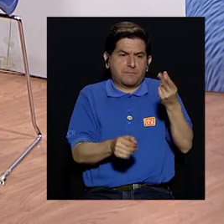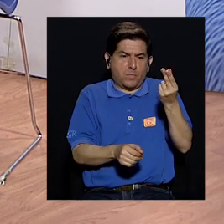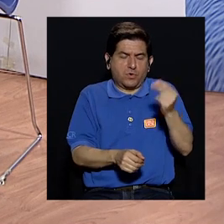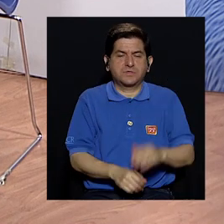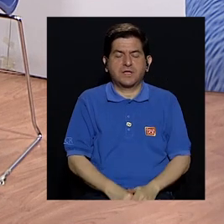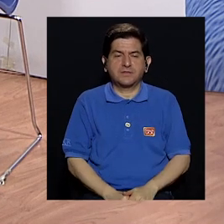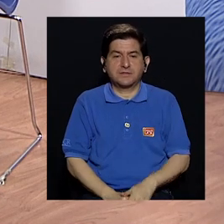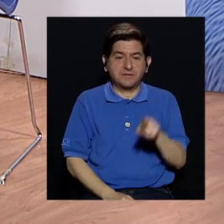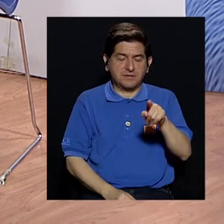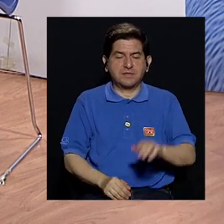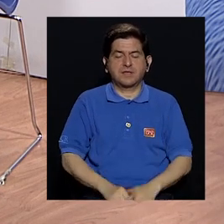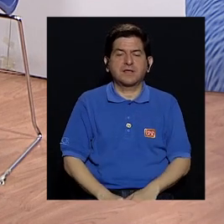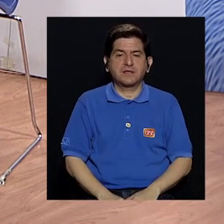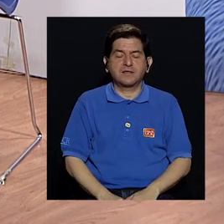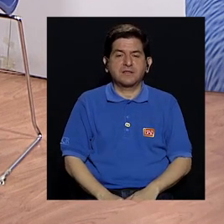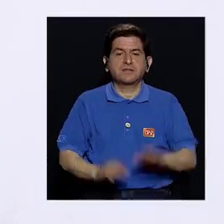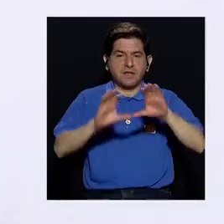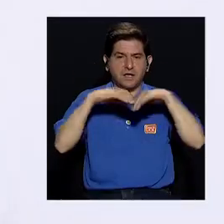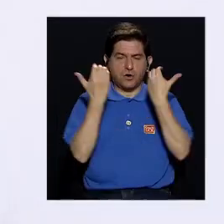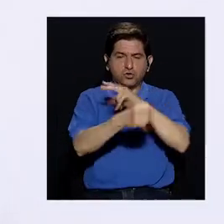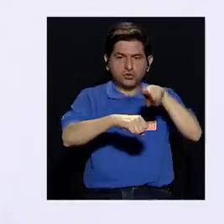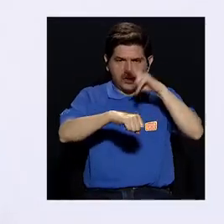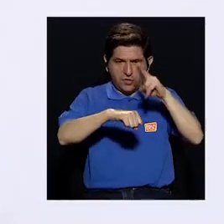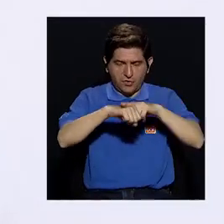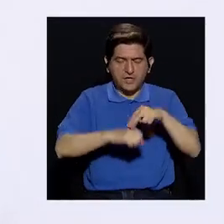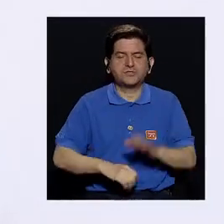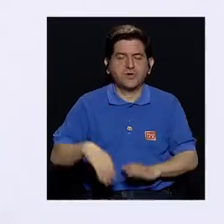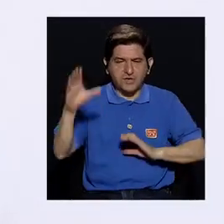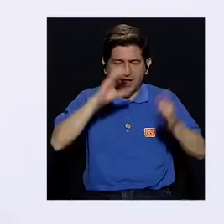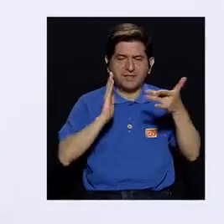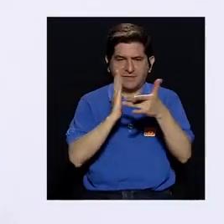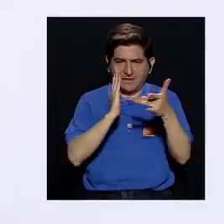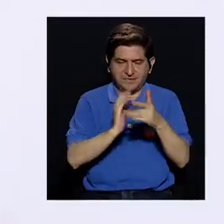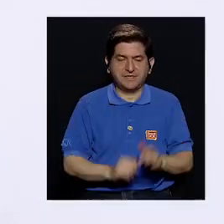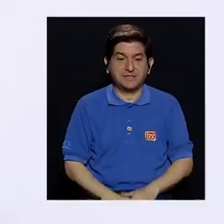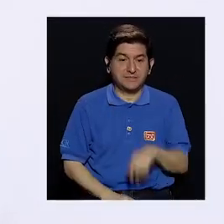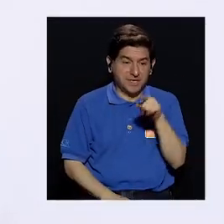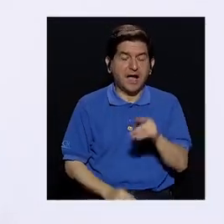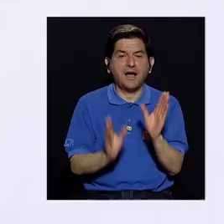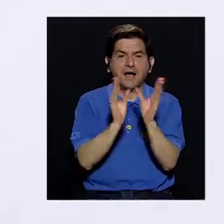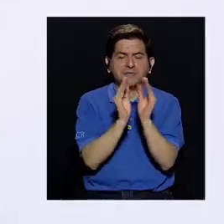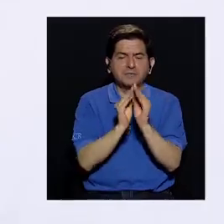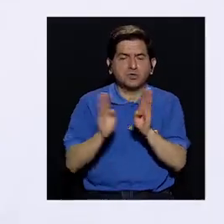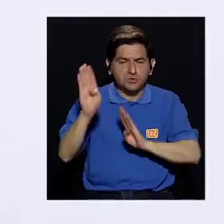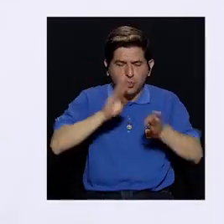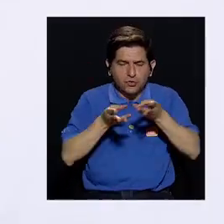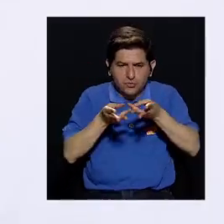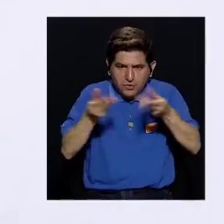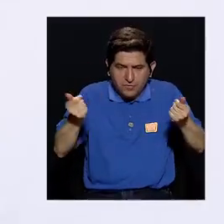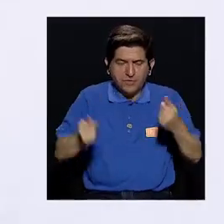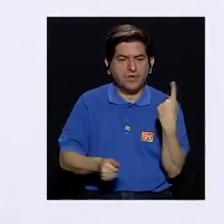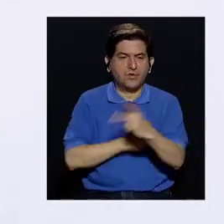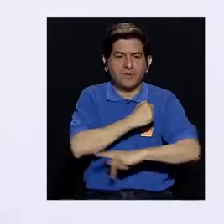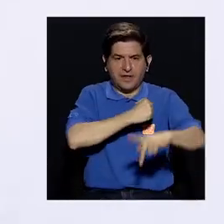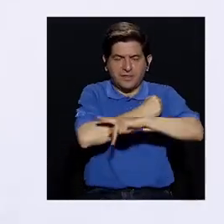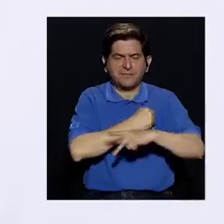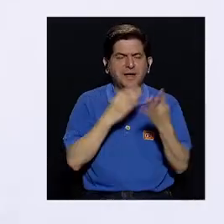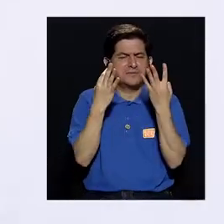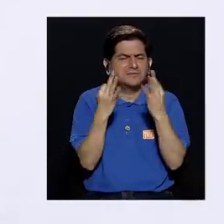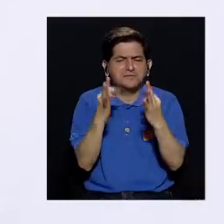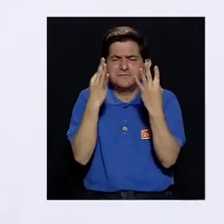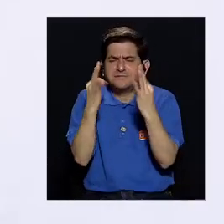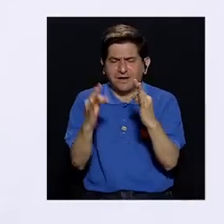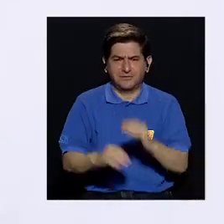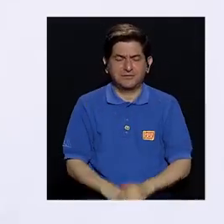vinieron del conacyt y se pudo hacer un muy bonito simposio de biorremediación entonces cada país busca y desde